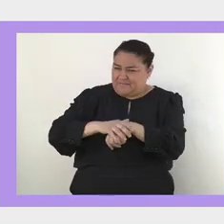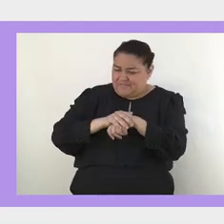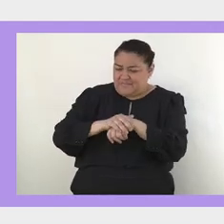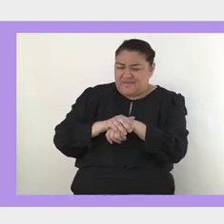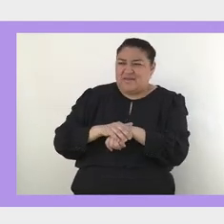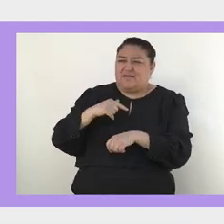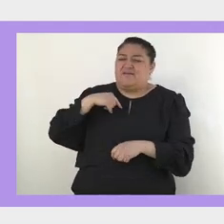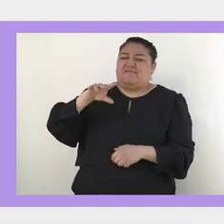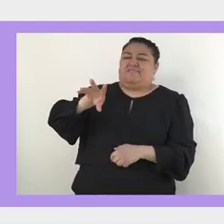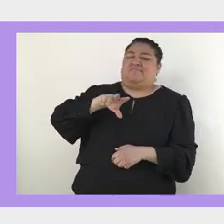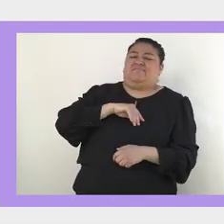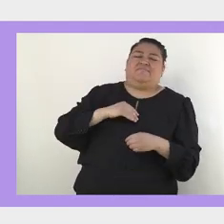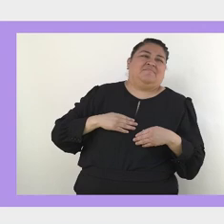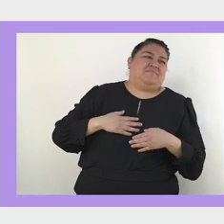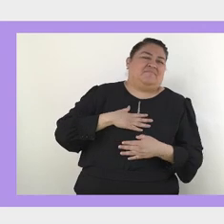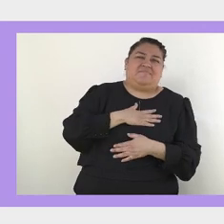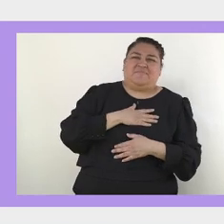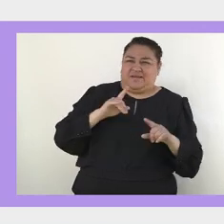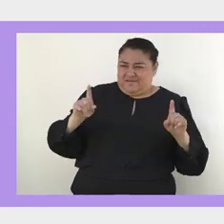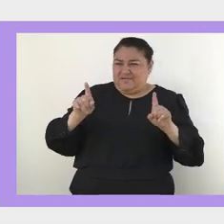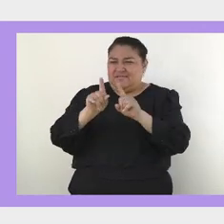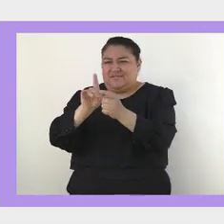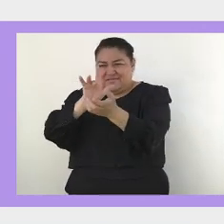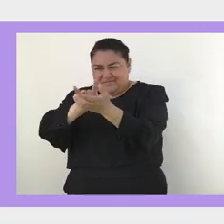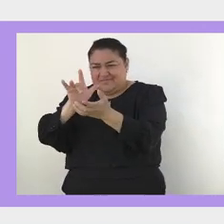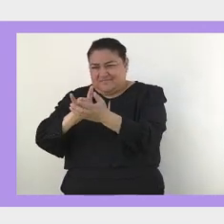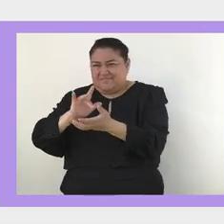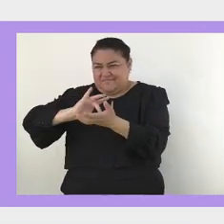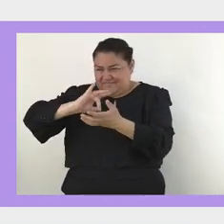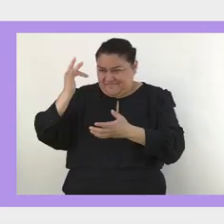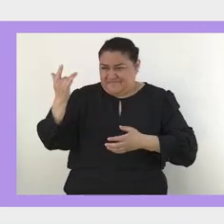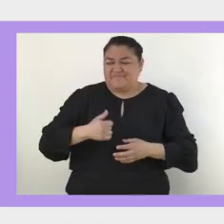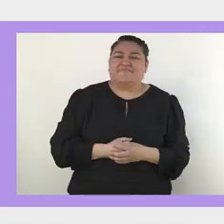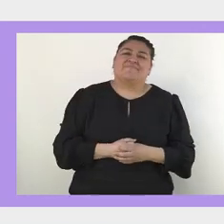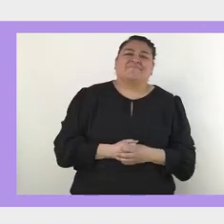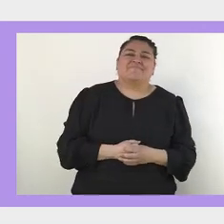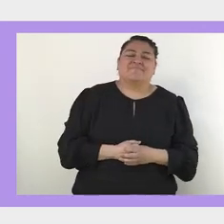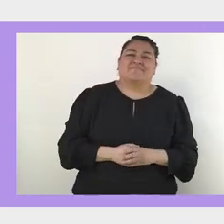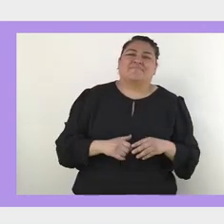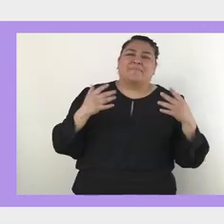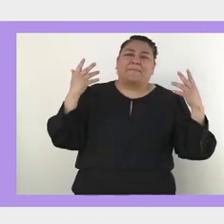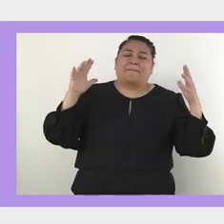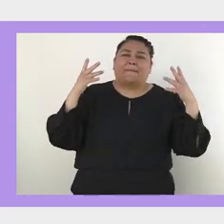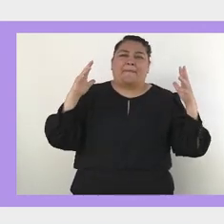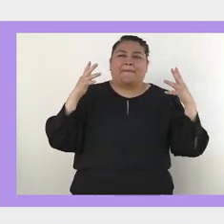y pues aquí estamos juntas para que esto siga creciendo gracias Sí gracias